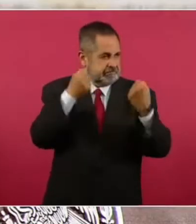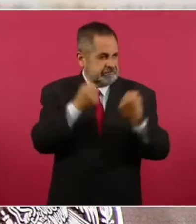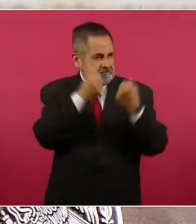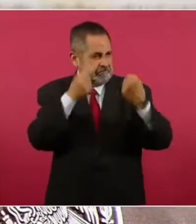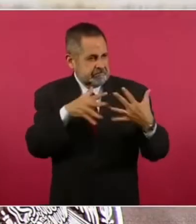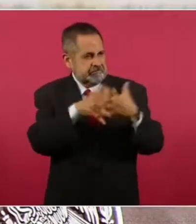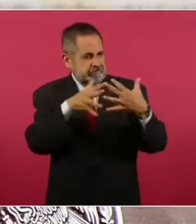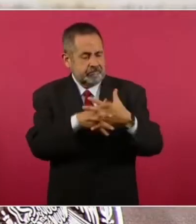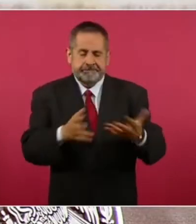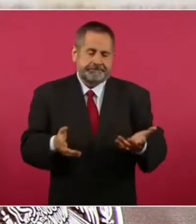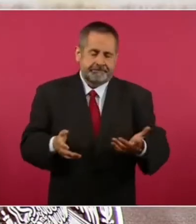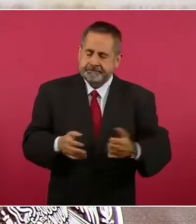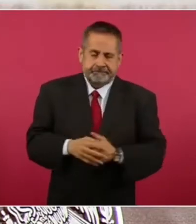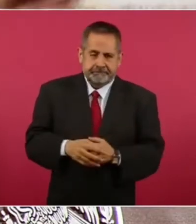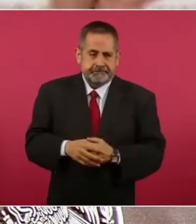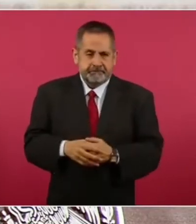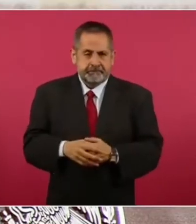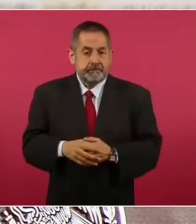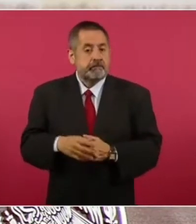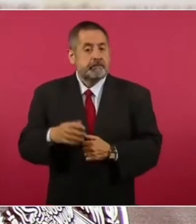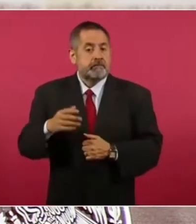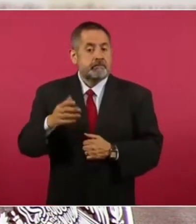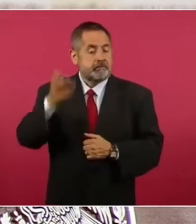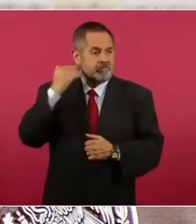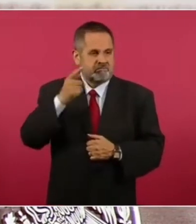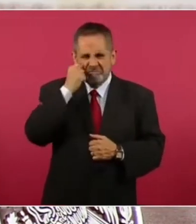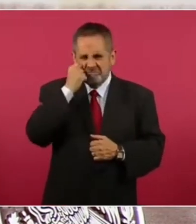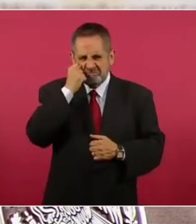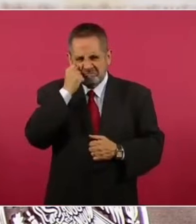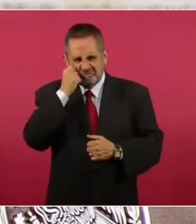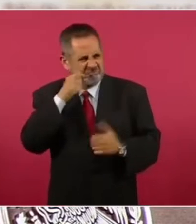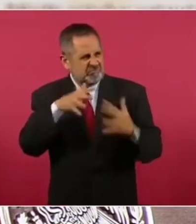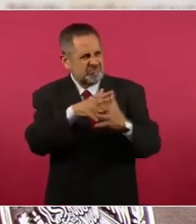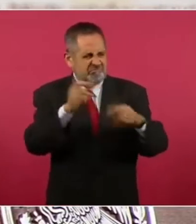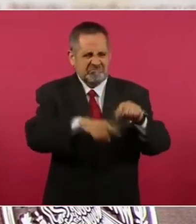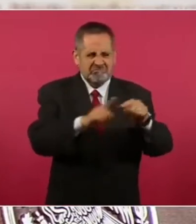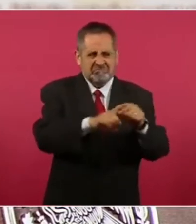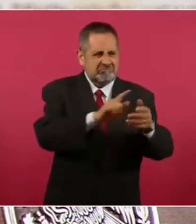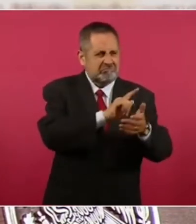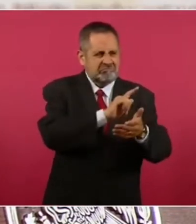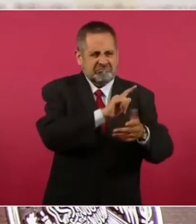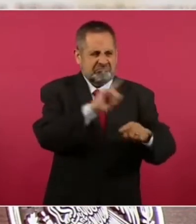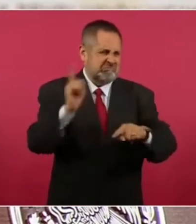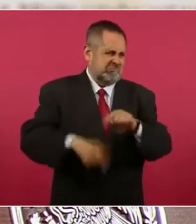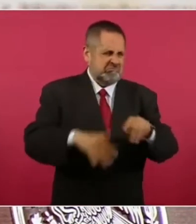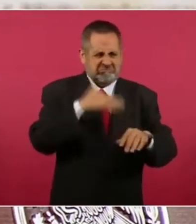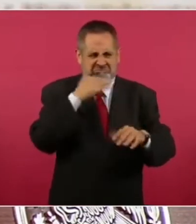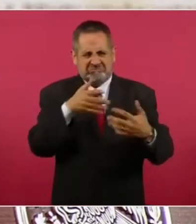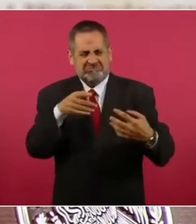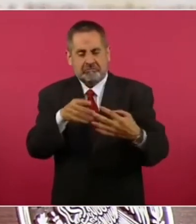No, era barrer, limpiar y al mismo tiempo